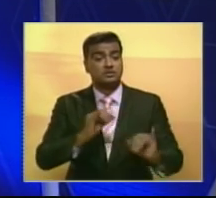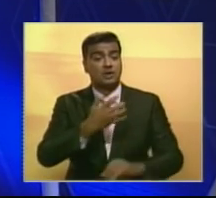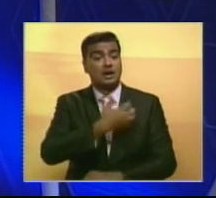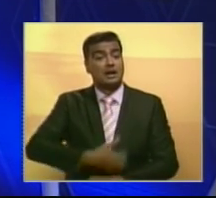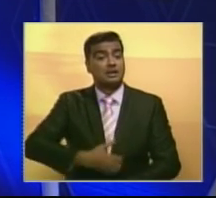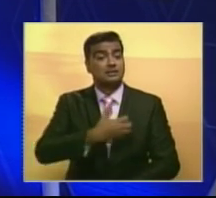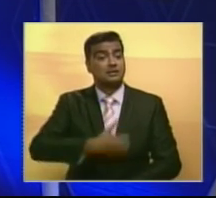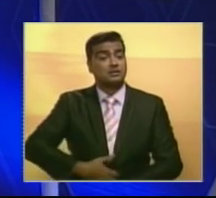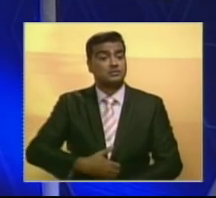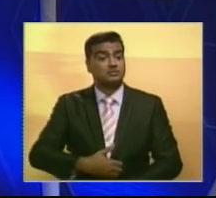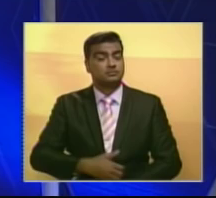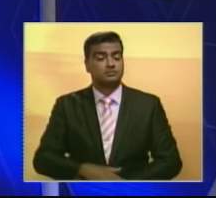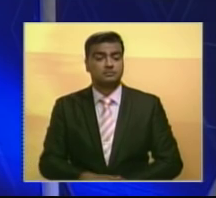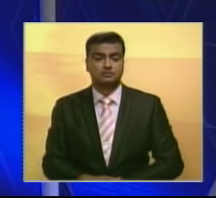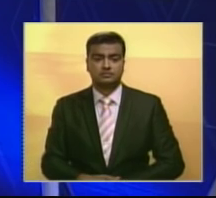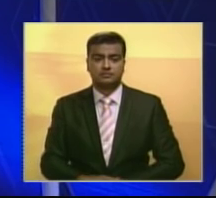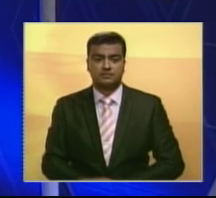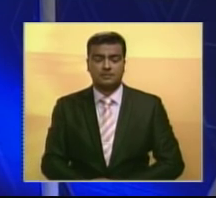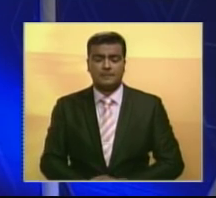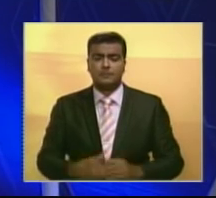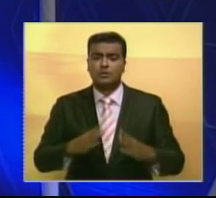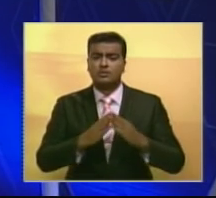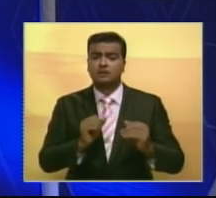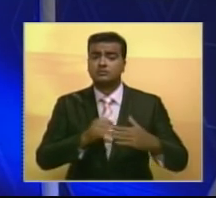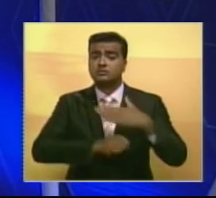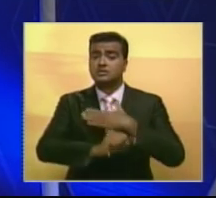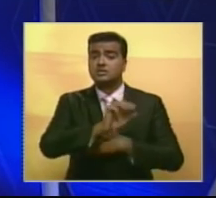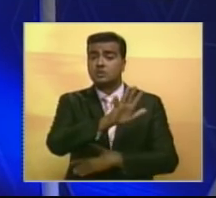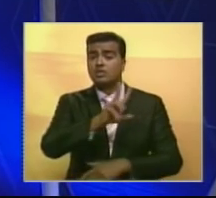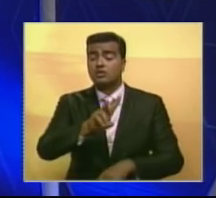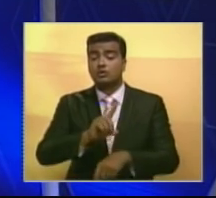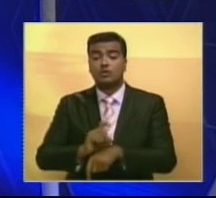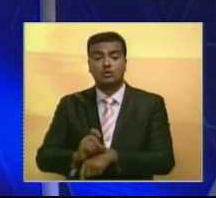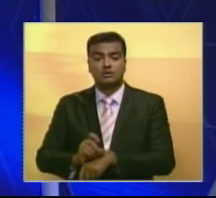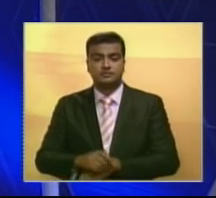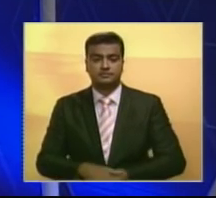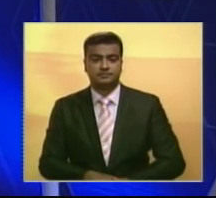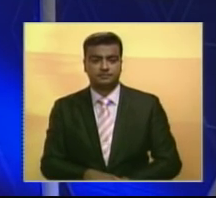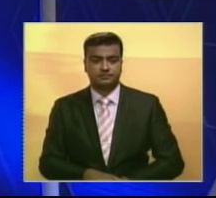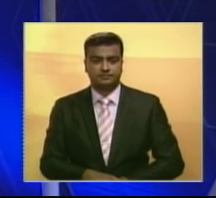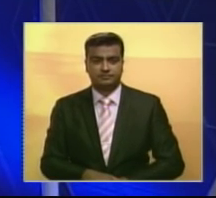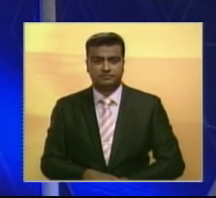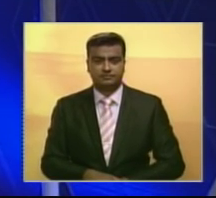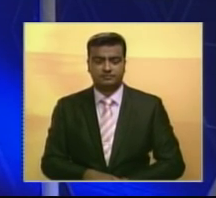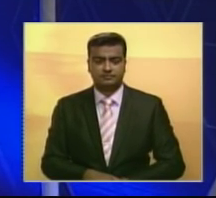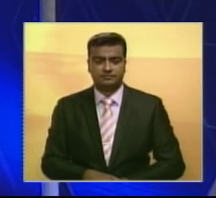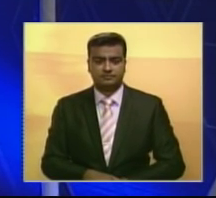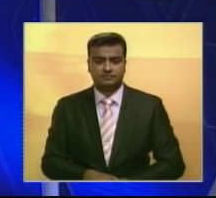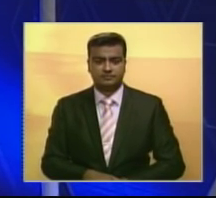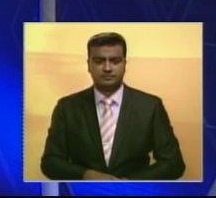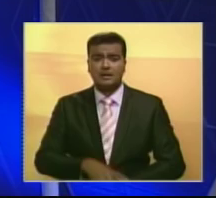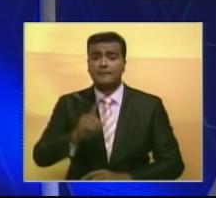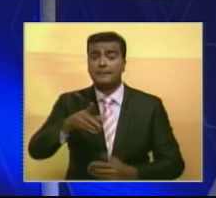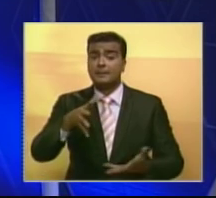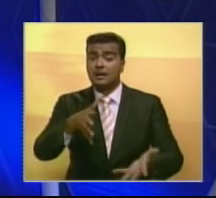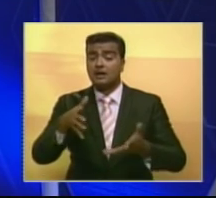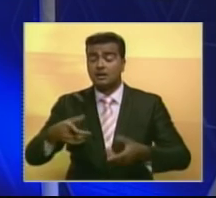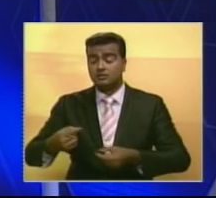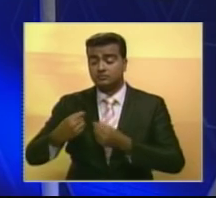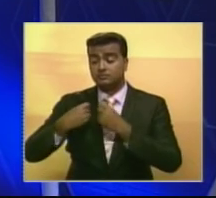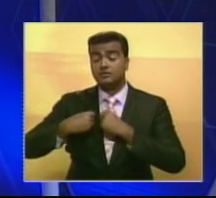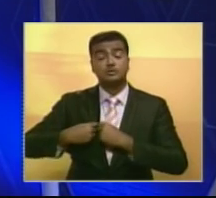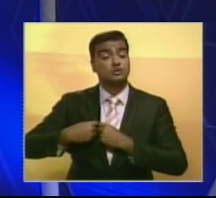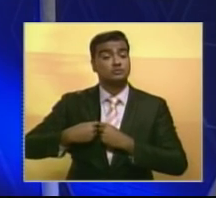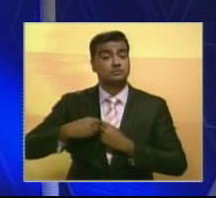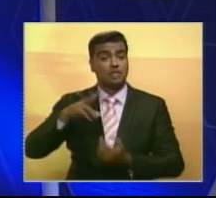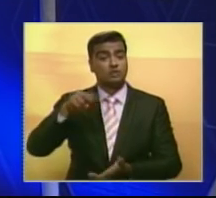en la Copa América. En total, con el Barça marcó 52 goles en 62 partidos. Messi además ha ganado la distinción en las